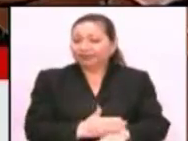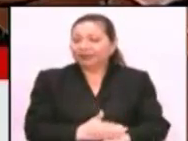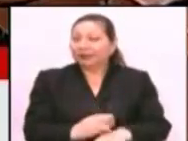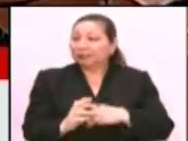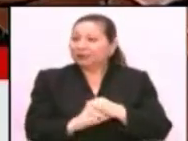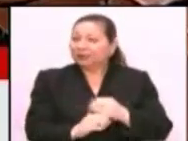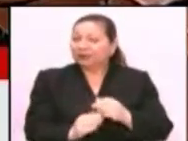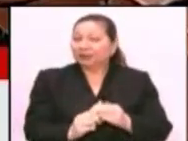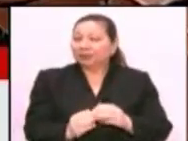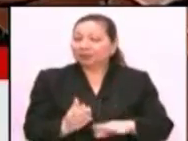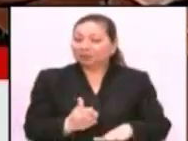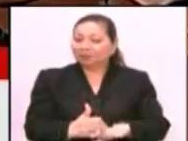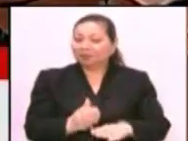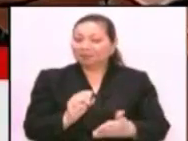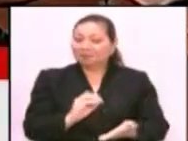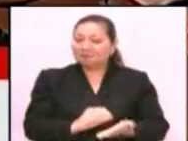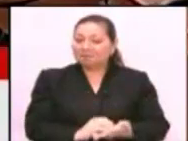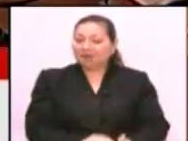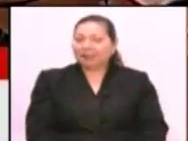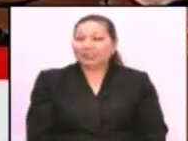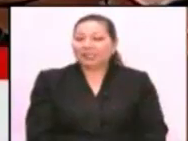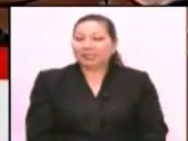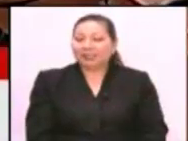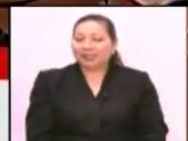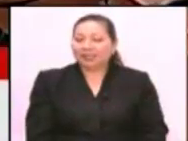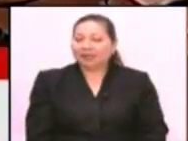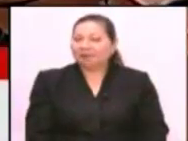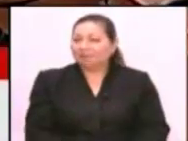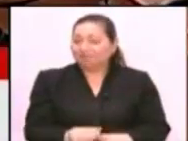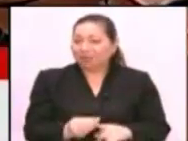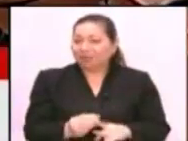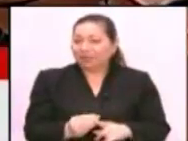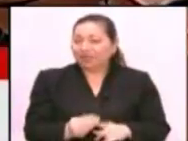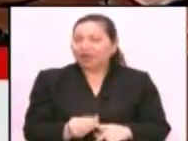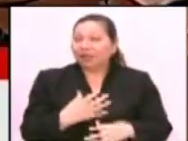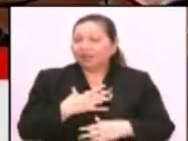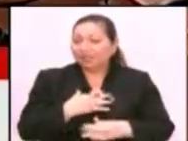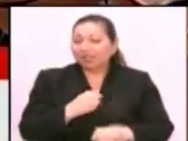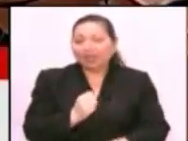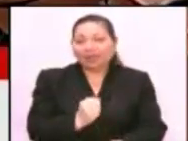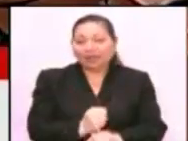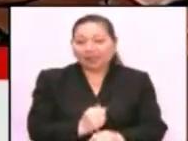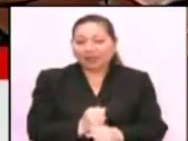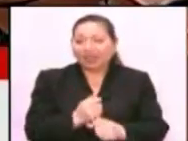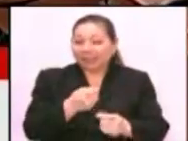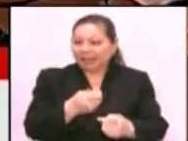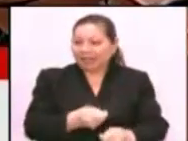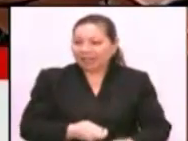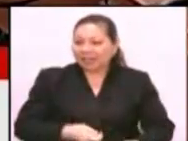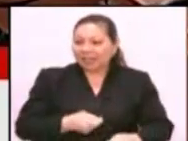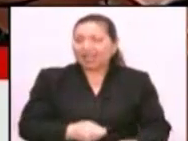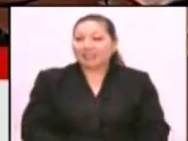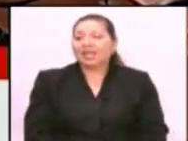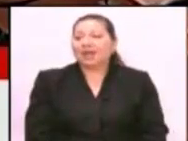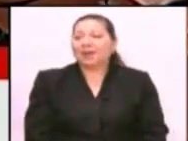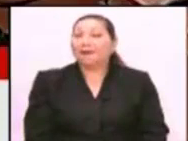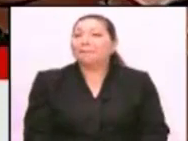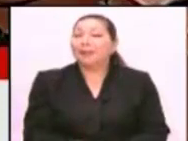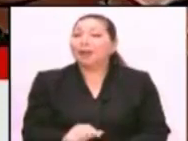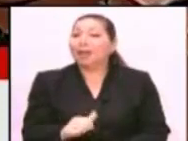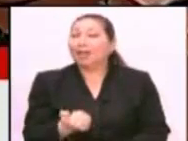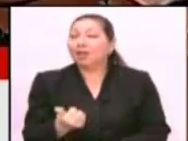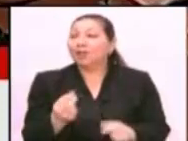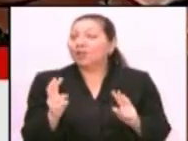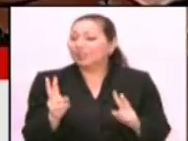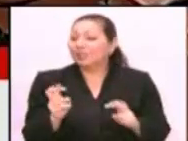en países en vías de desarrollo son principalmente en el sector de salud, empleo y agricultura, pero hay